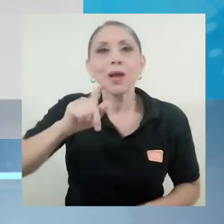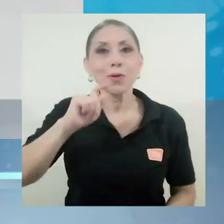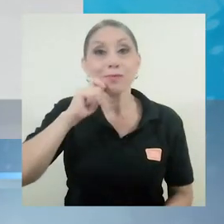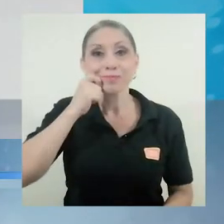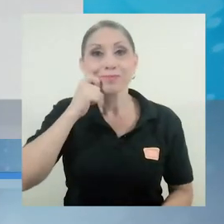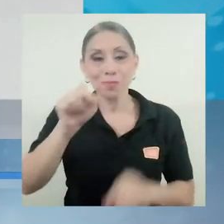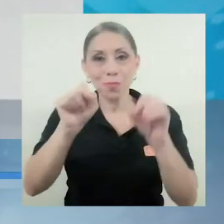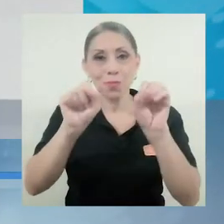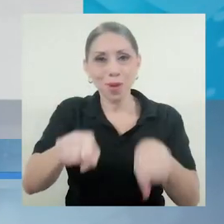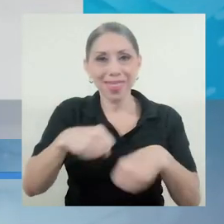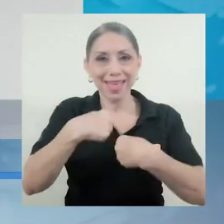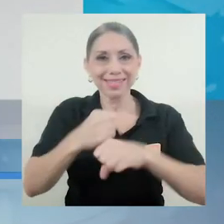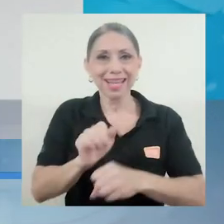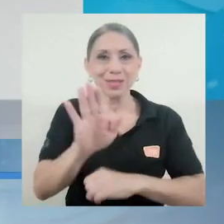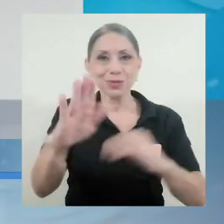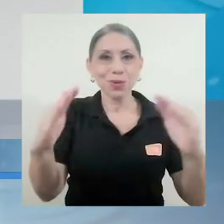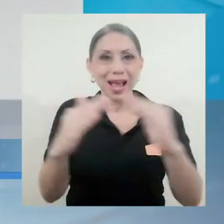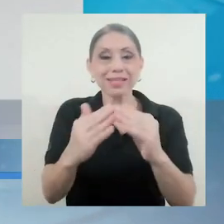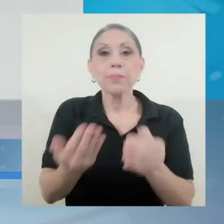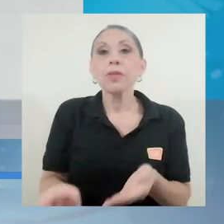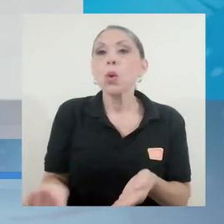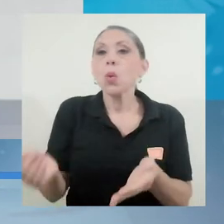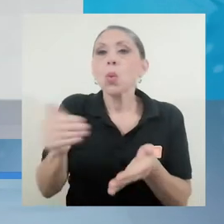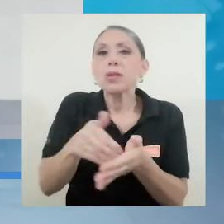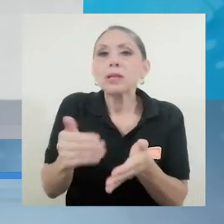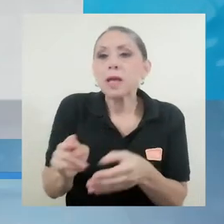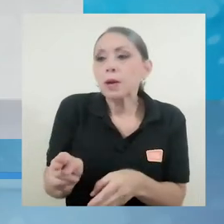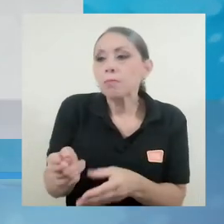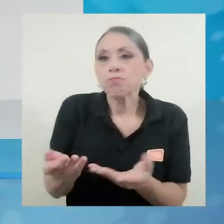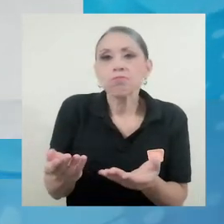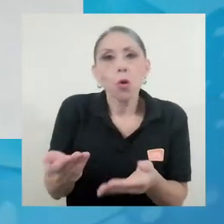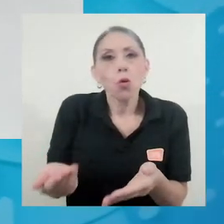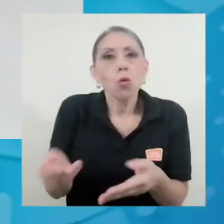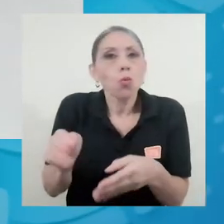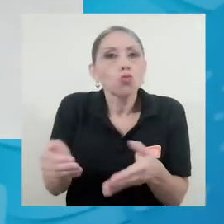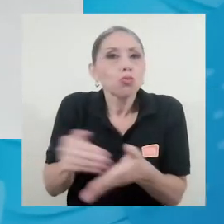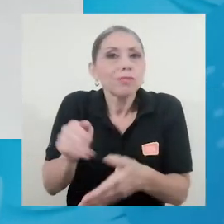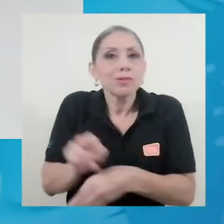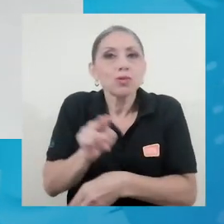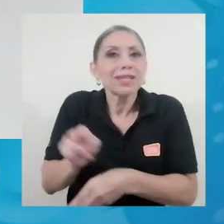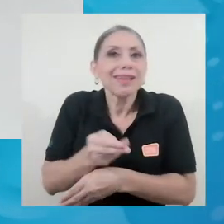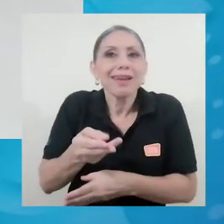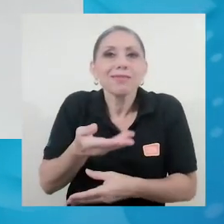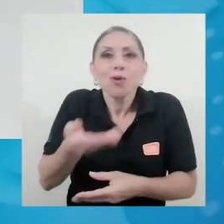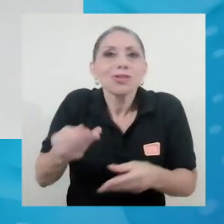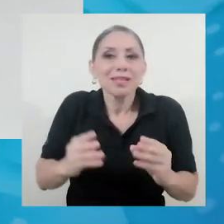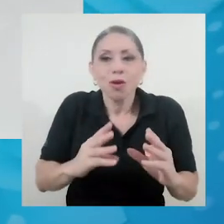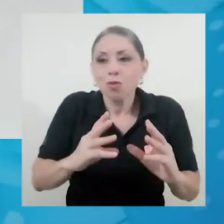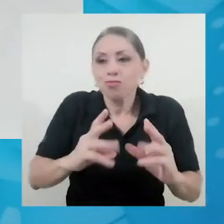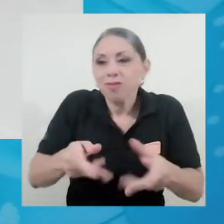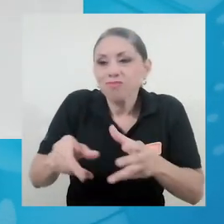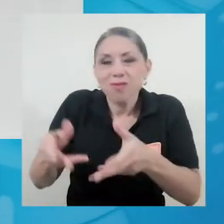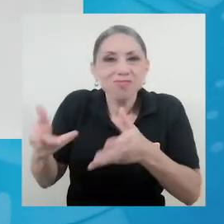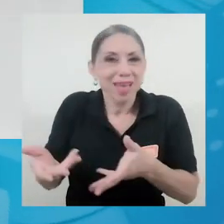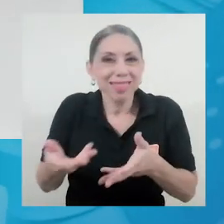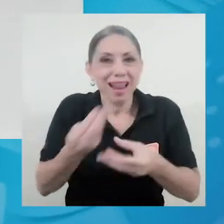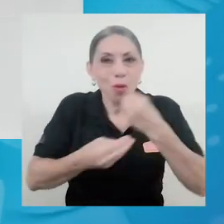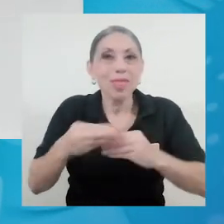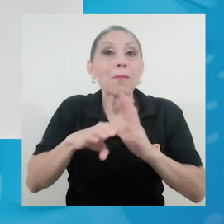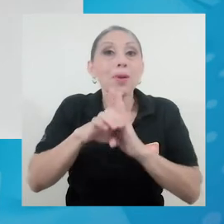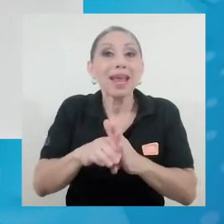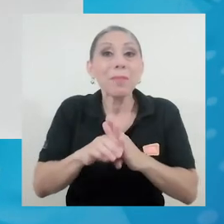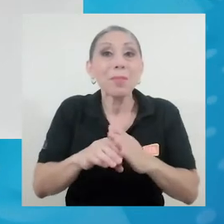en las casas es reutilizar residuos que les quedan de la comida. Por ejemplo, las semillas del chile, las semillas